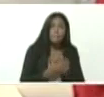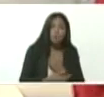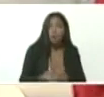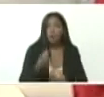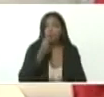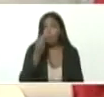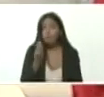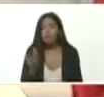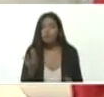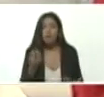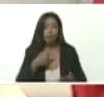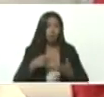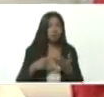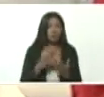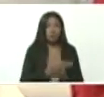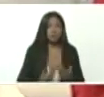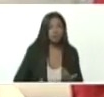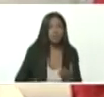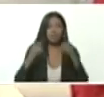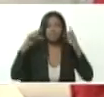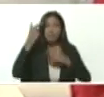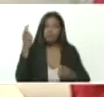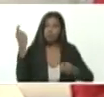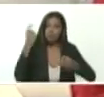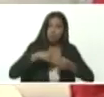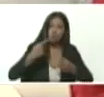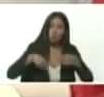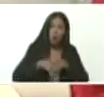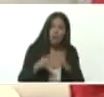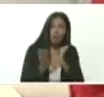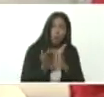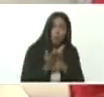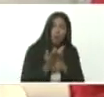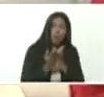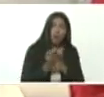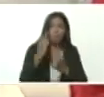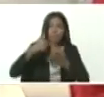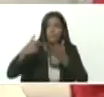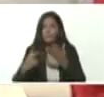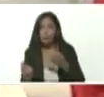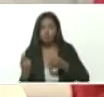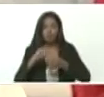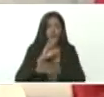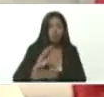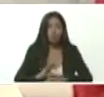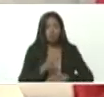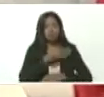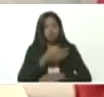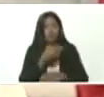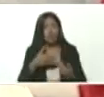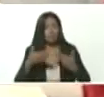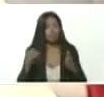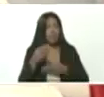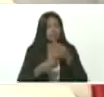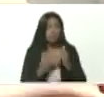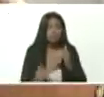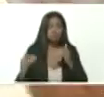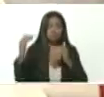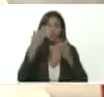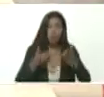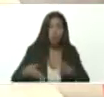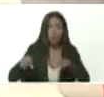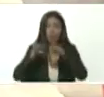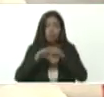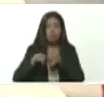proteico-calóricas, por eso el presidente Chávez incorporó a la escuela una serie de elementos de protección social que permitieran dar el salto a la igualdad